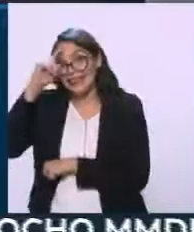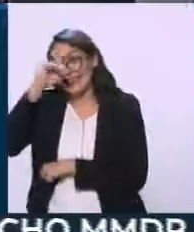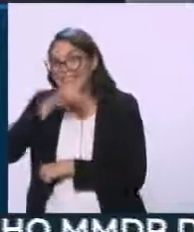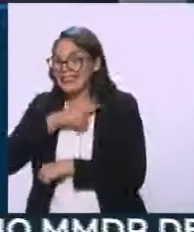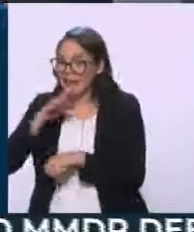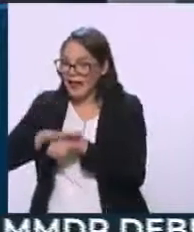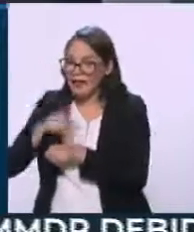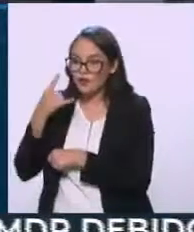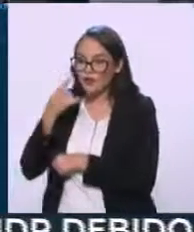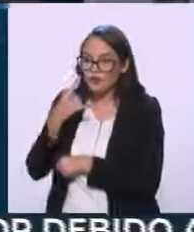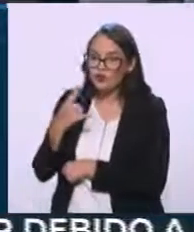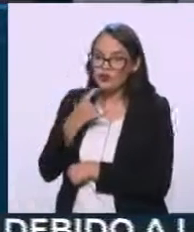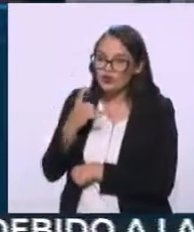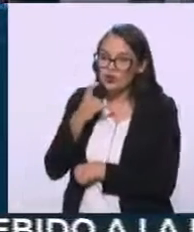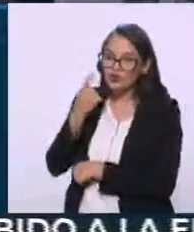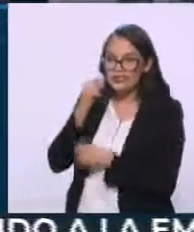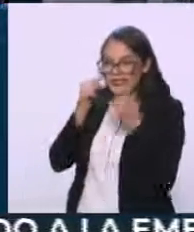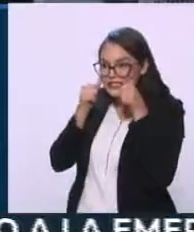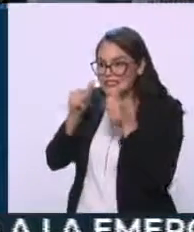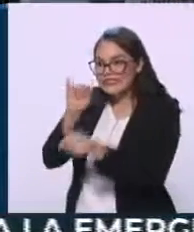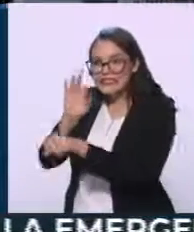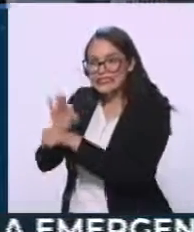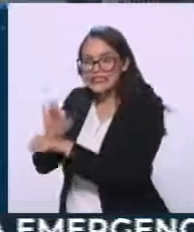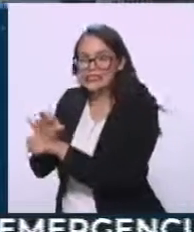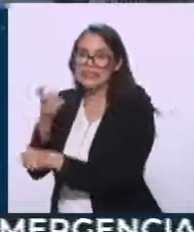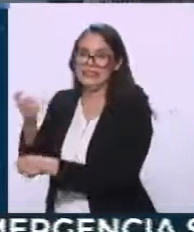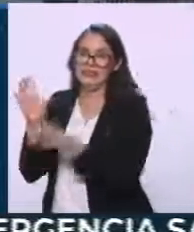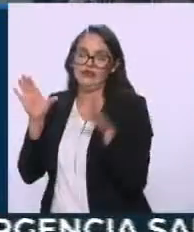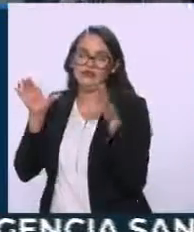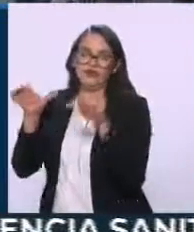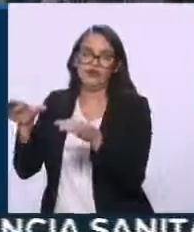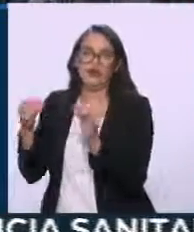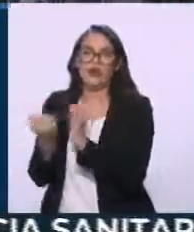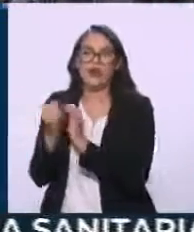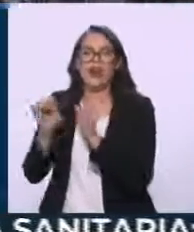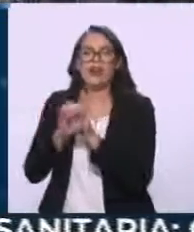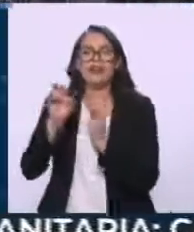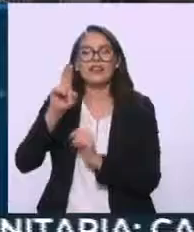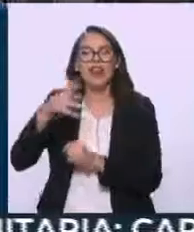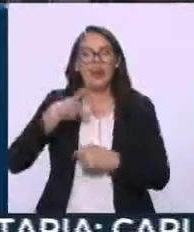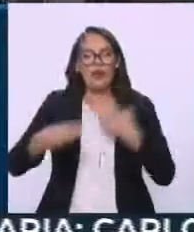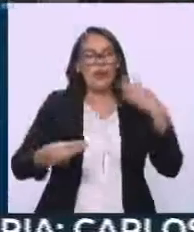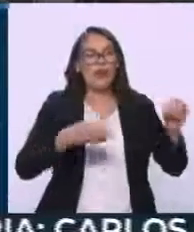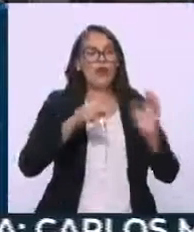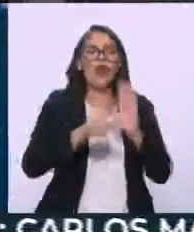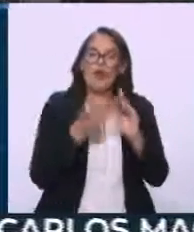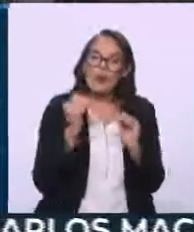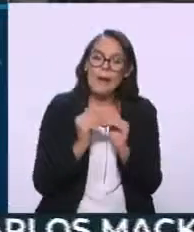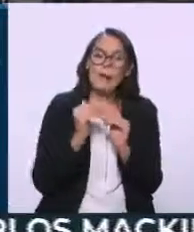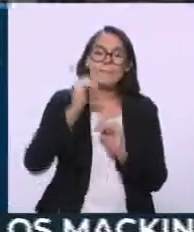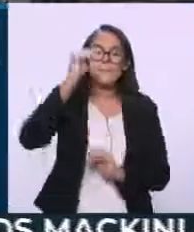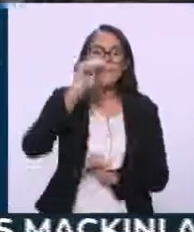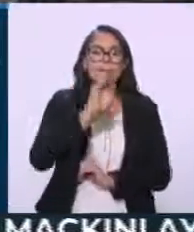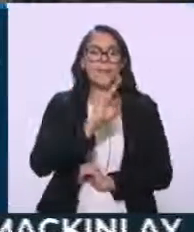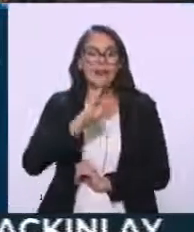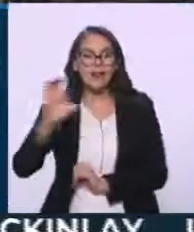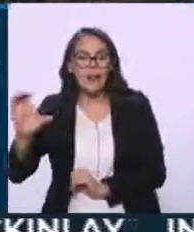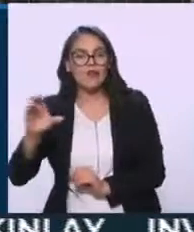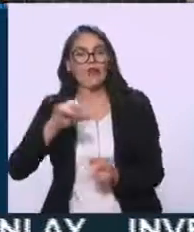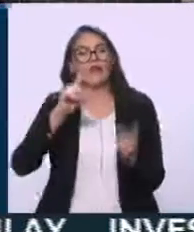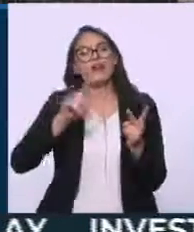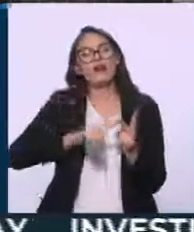últimas semanas los contagios repuntaron un poco en Baja California Sur, en Yucatán, Quintana Roo,